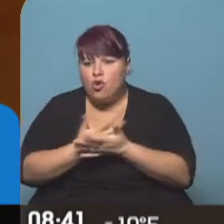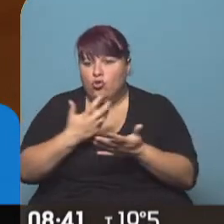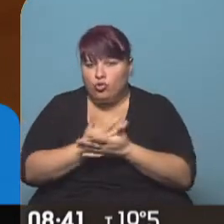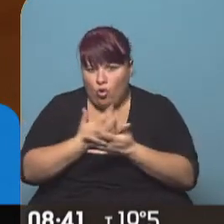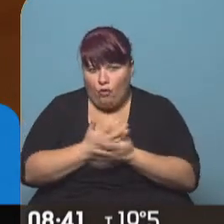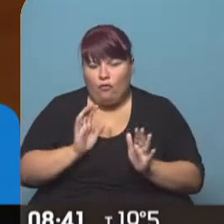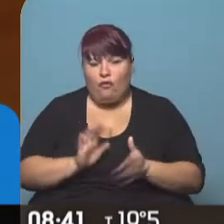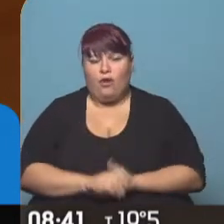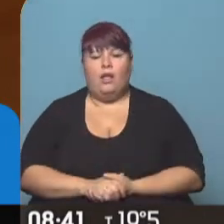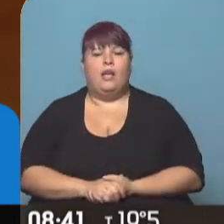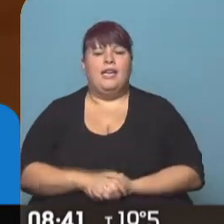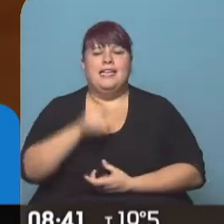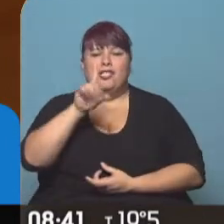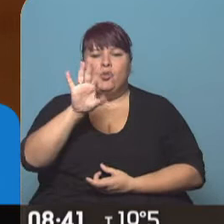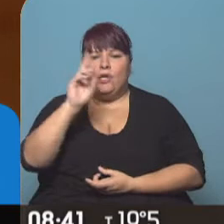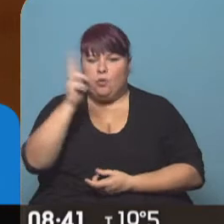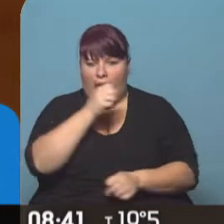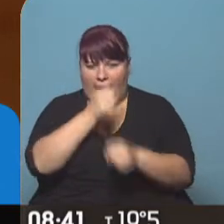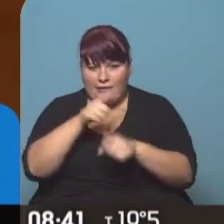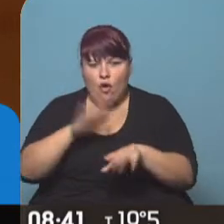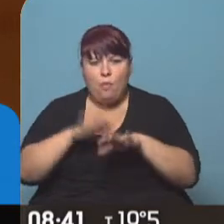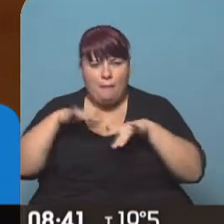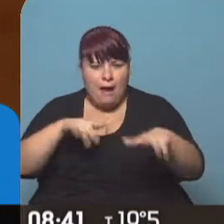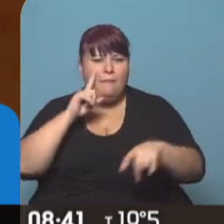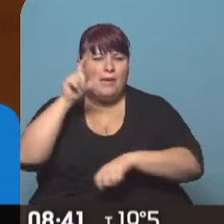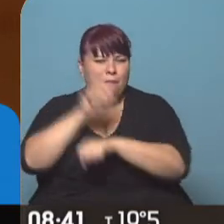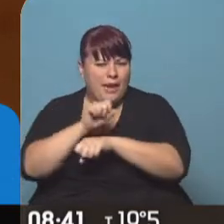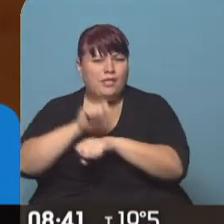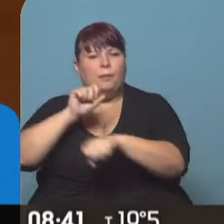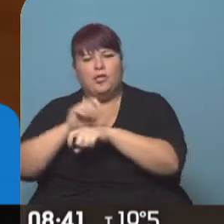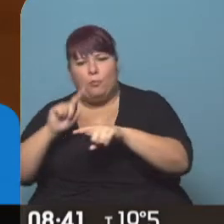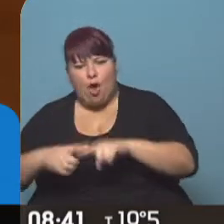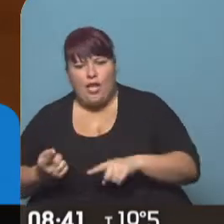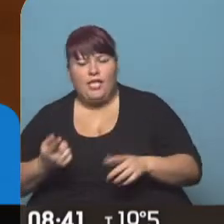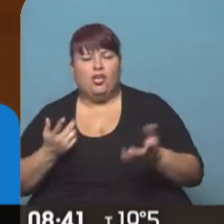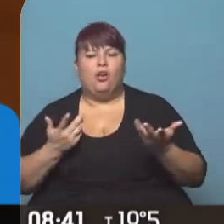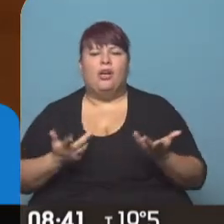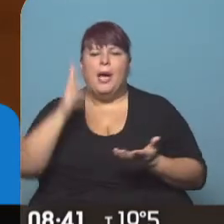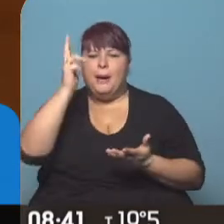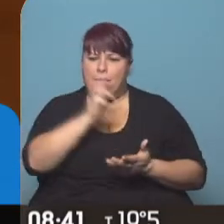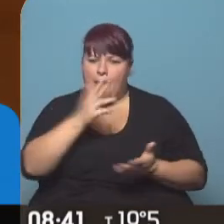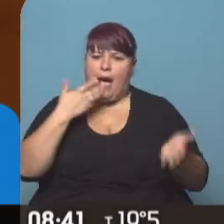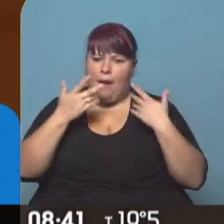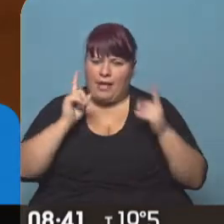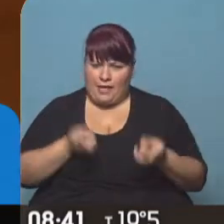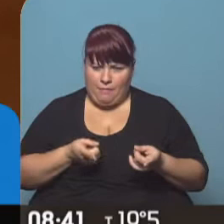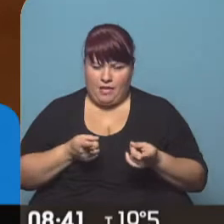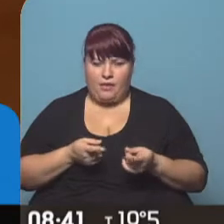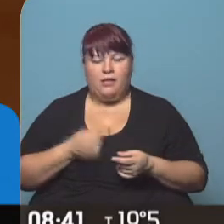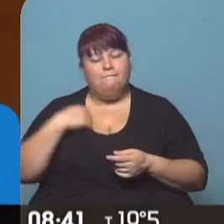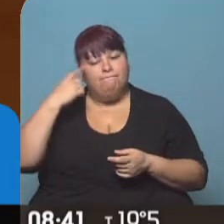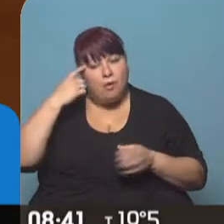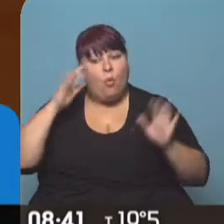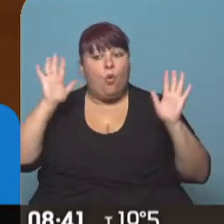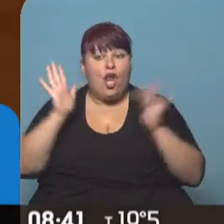hace 150 muertos hasta ahora en las marchas miles de detenidos presos políticos el papá se ha expedido y uno cree